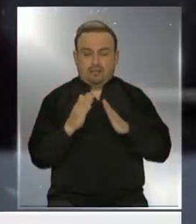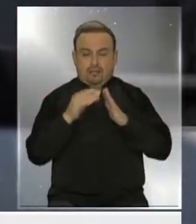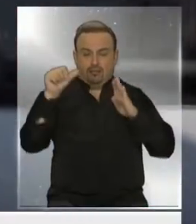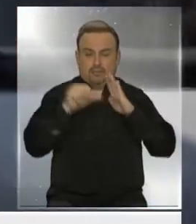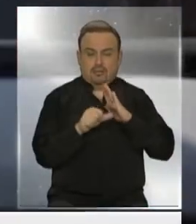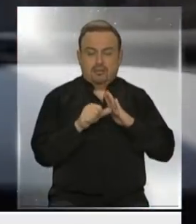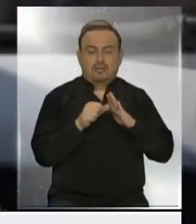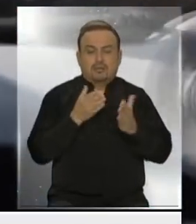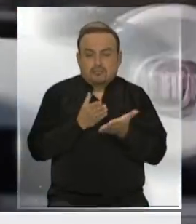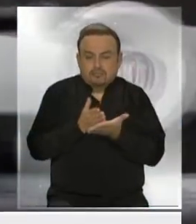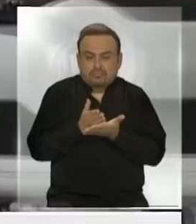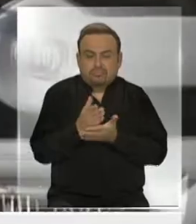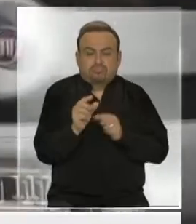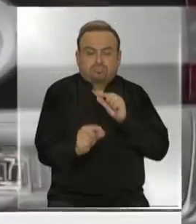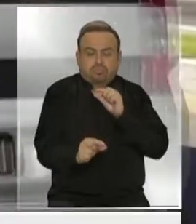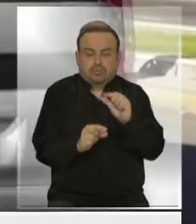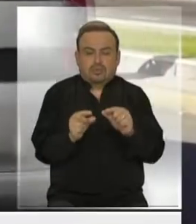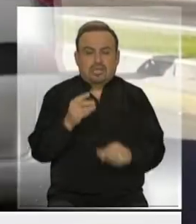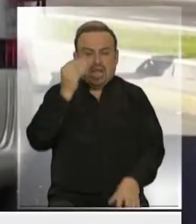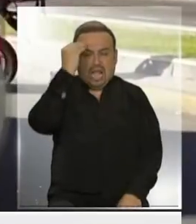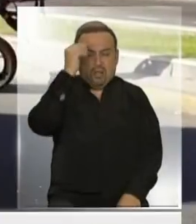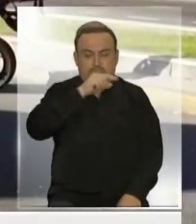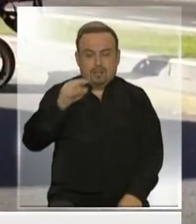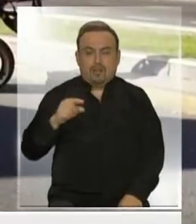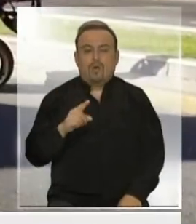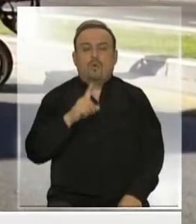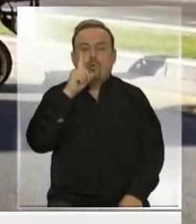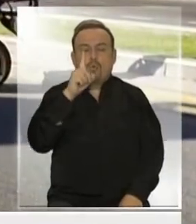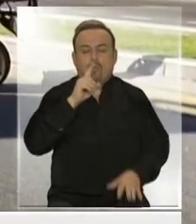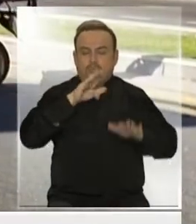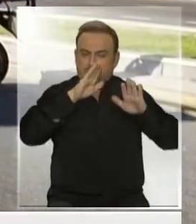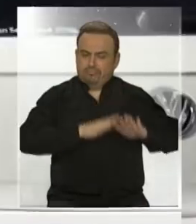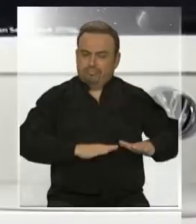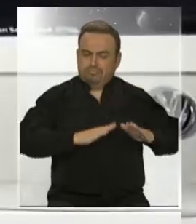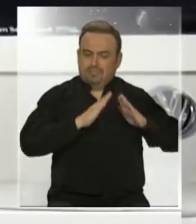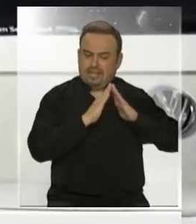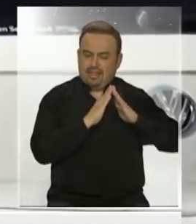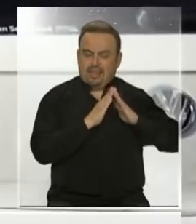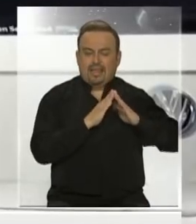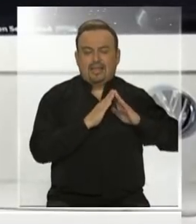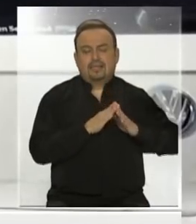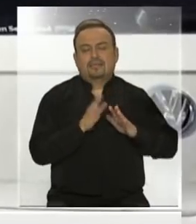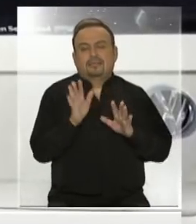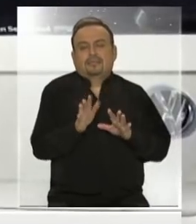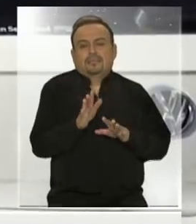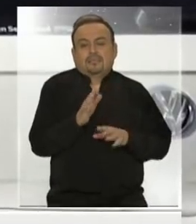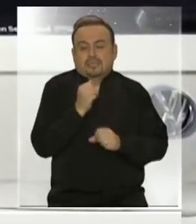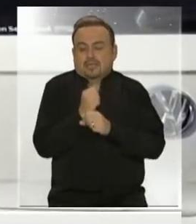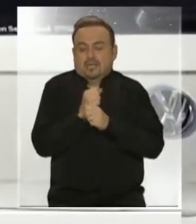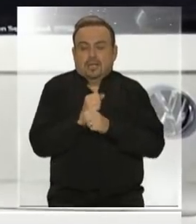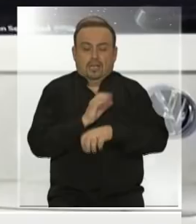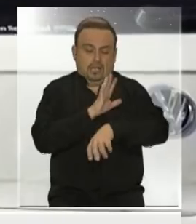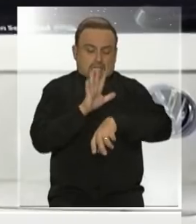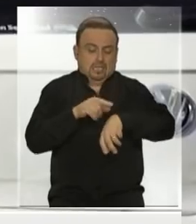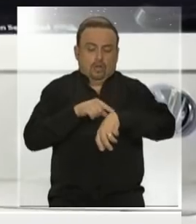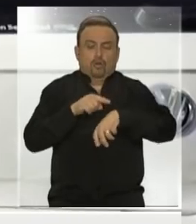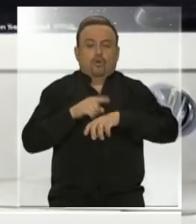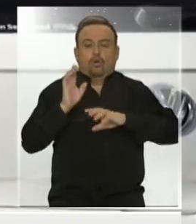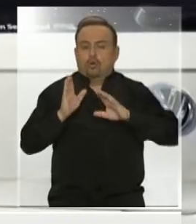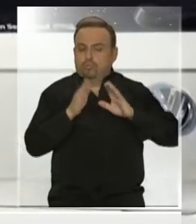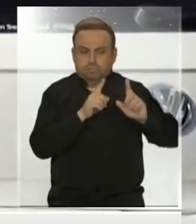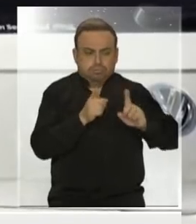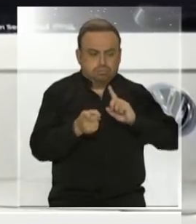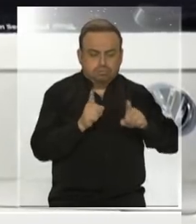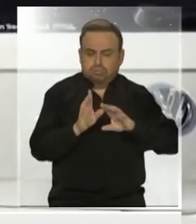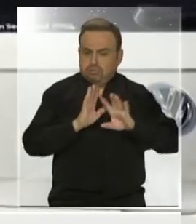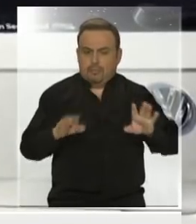comenzó progresivamente nosotros lo recuerdan con un toque de queda nocturno el 17 de marzo y horarios de trabajo limitados a 5 horas sin embargo con los